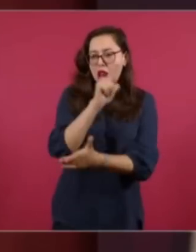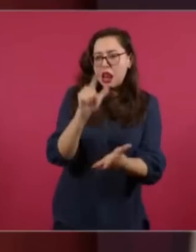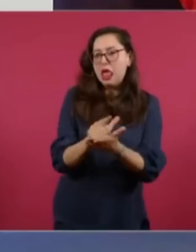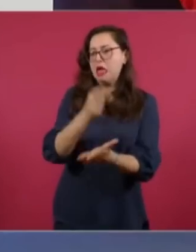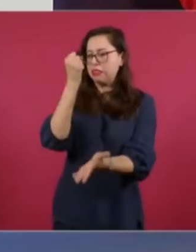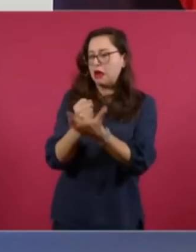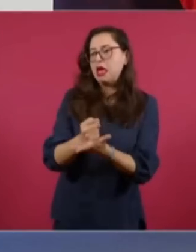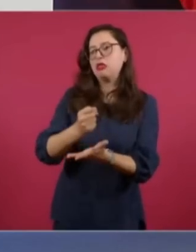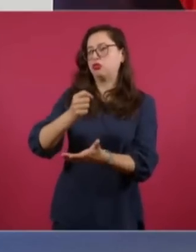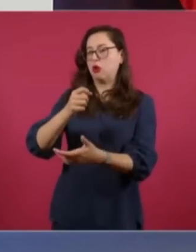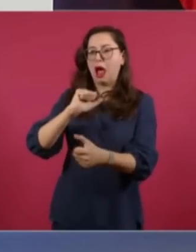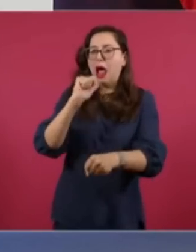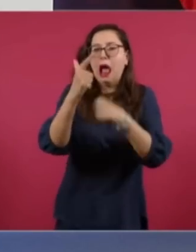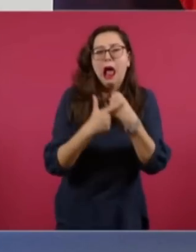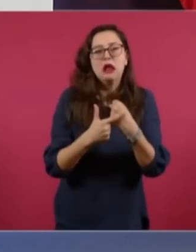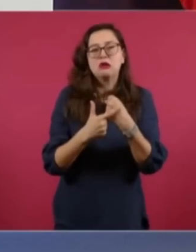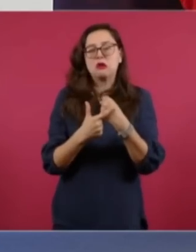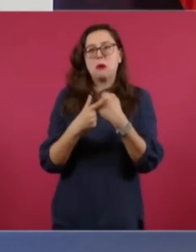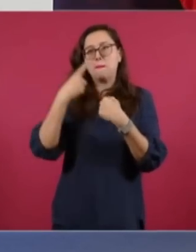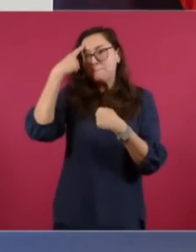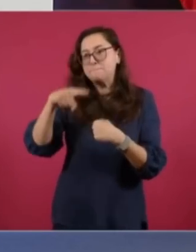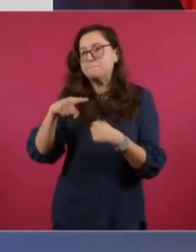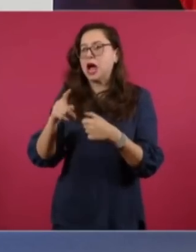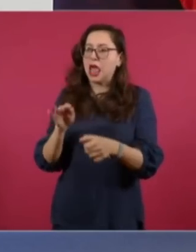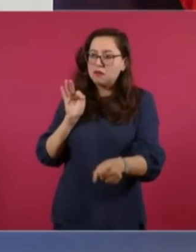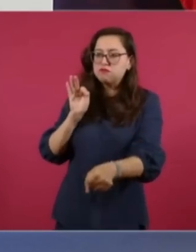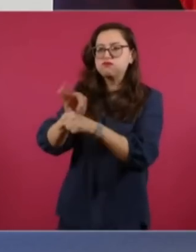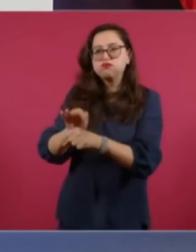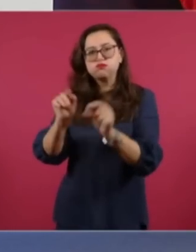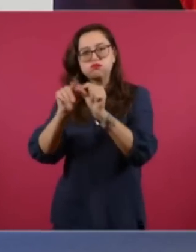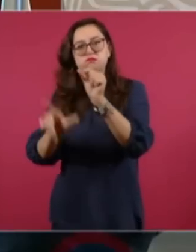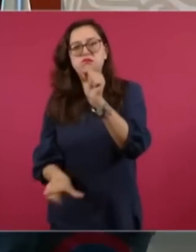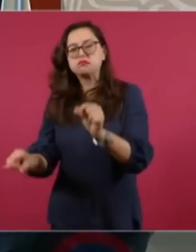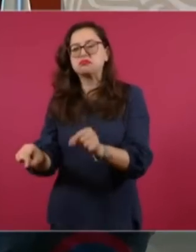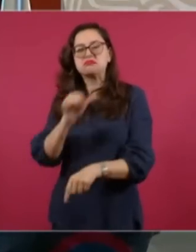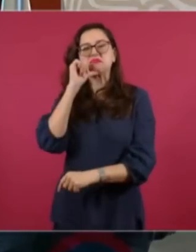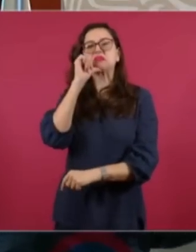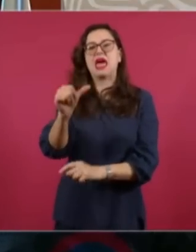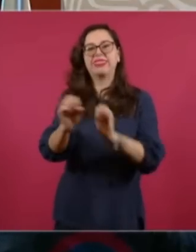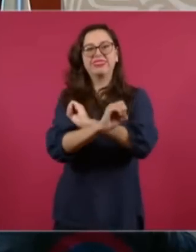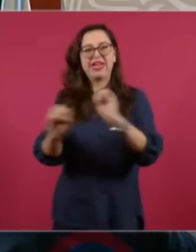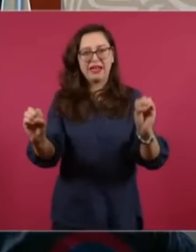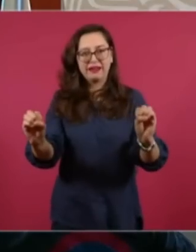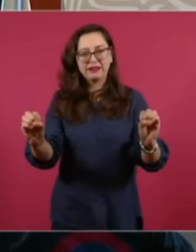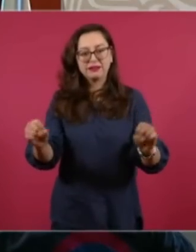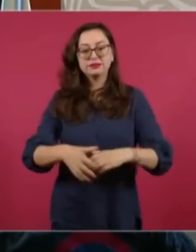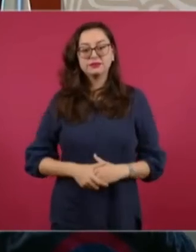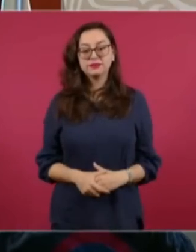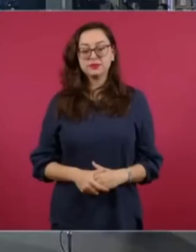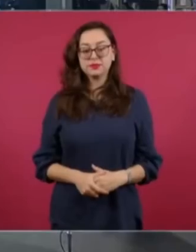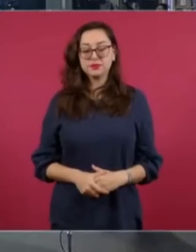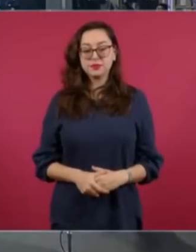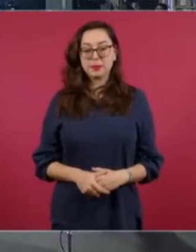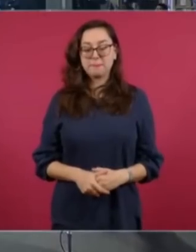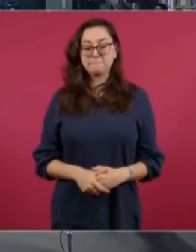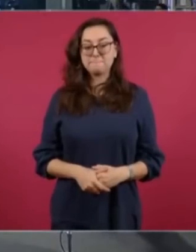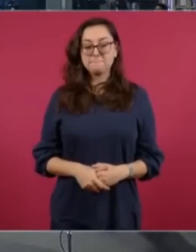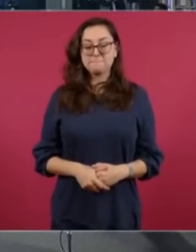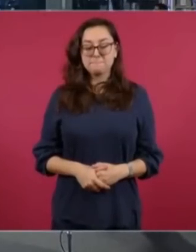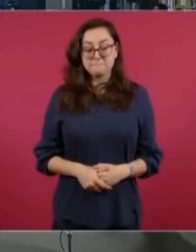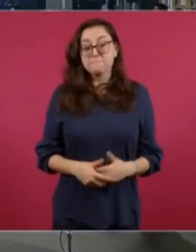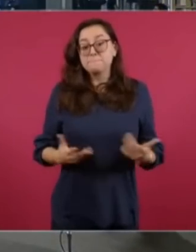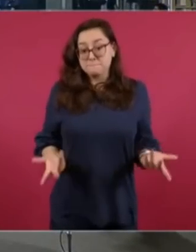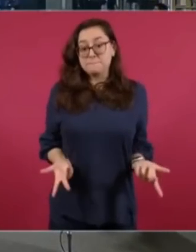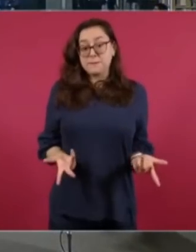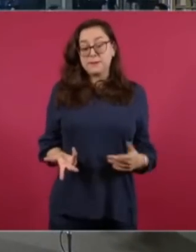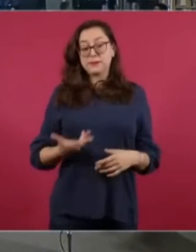un fallo u otra acción importante en beneficio de la mayoría del pueblo. Presidente, pues justo en esta